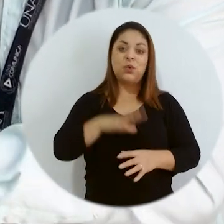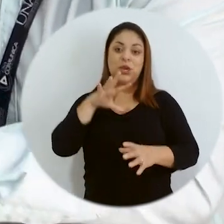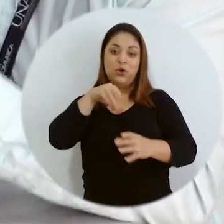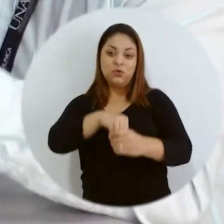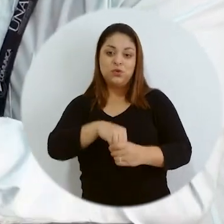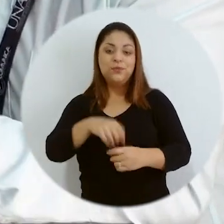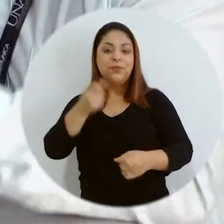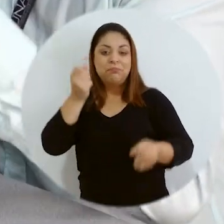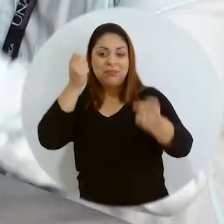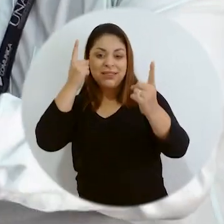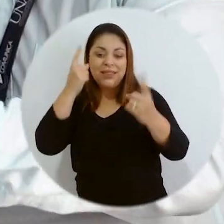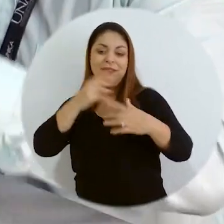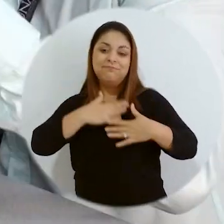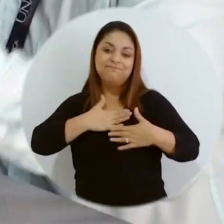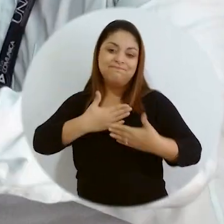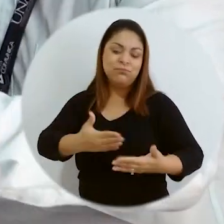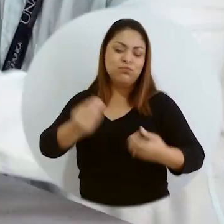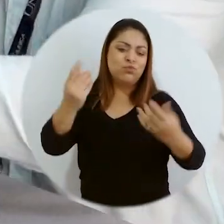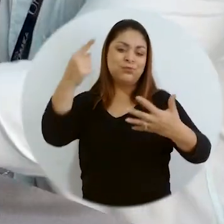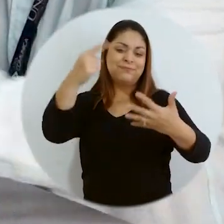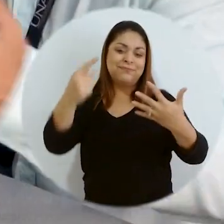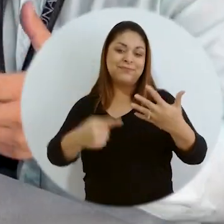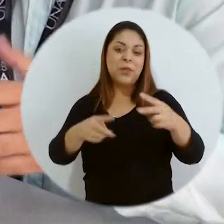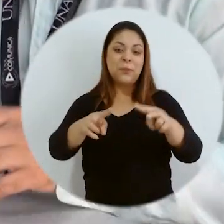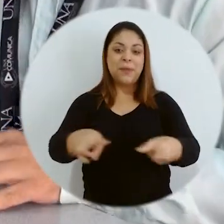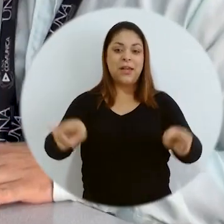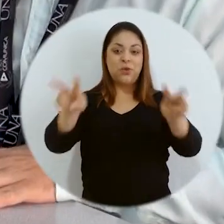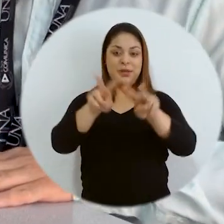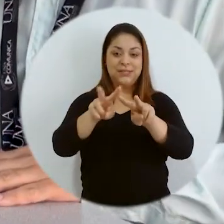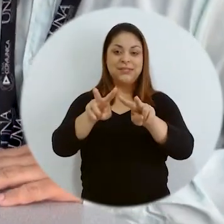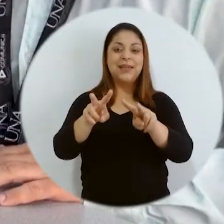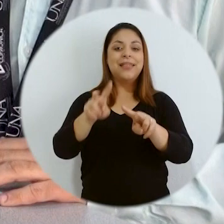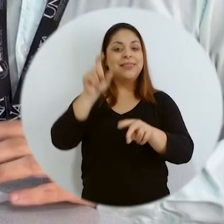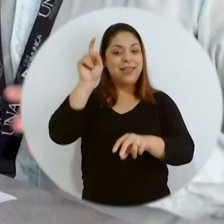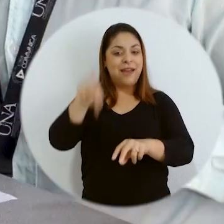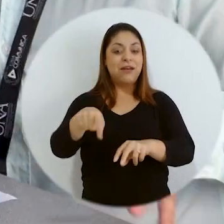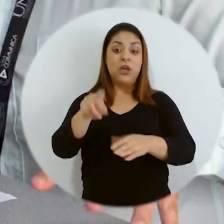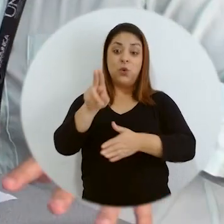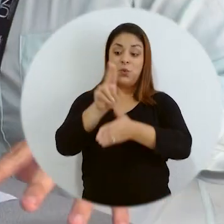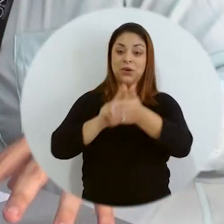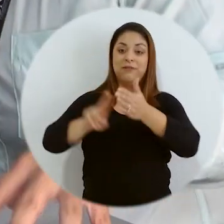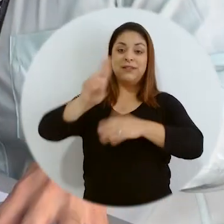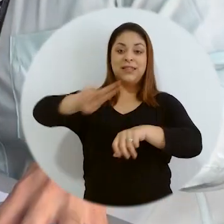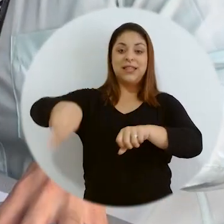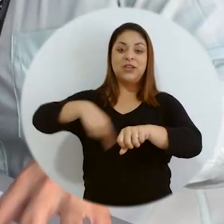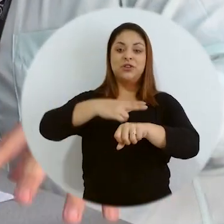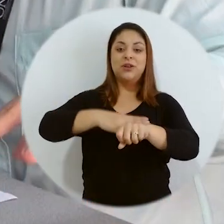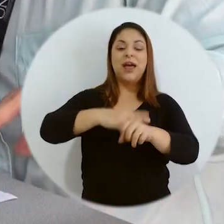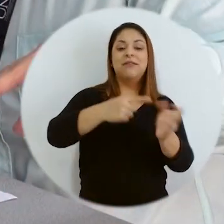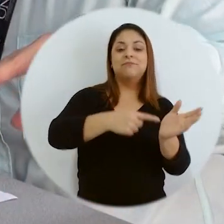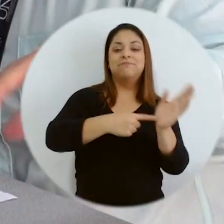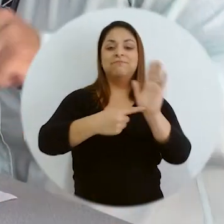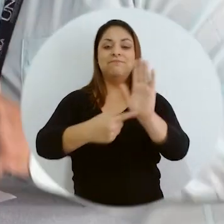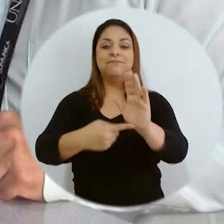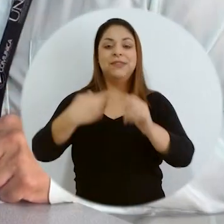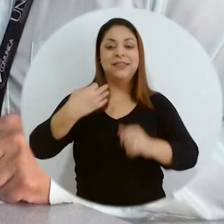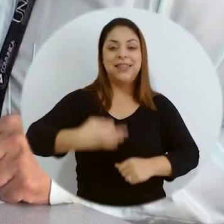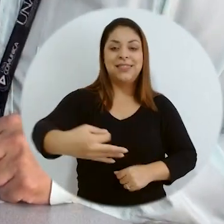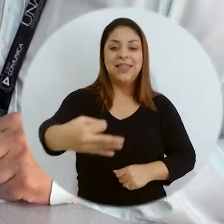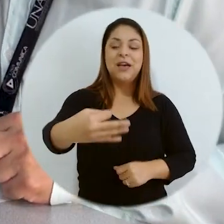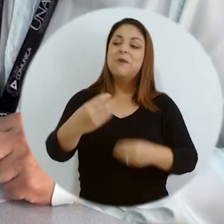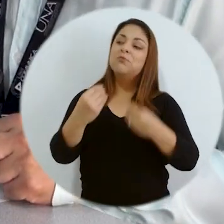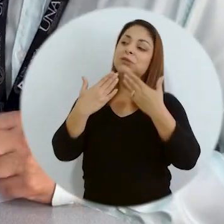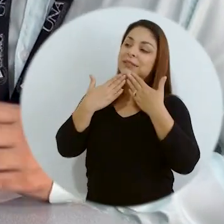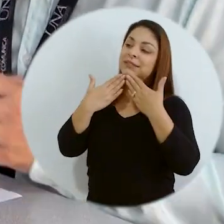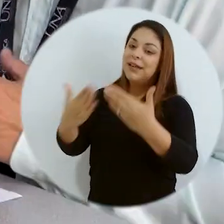Respeto, inclusión, empatía, solidaridad, en fin, muchos valores que podemos tomar en cuenta y que la Universidad Nacional hace vivencial